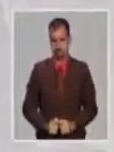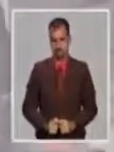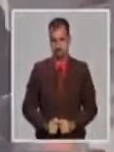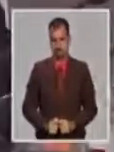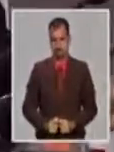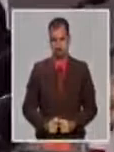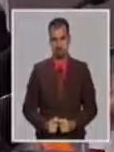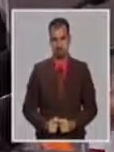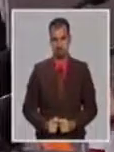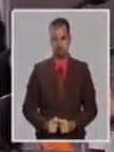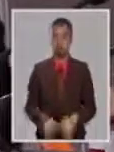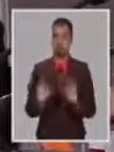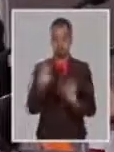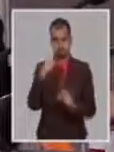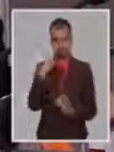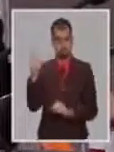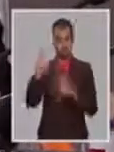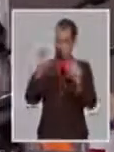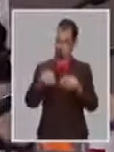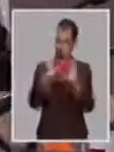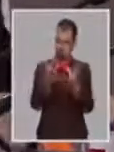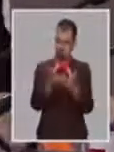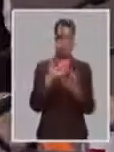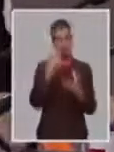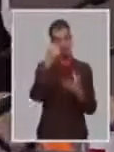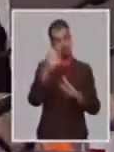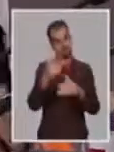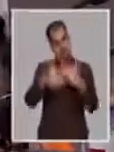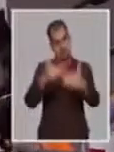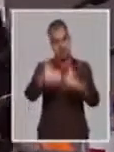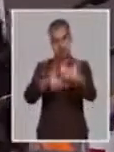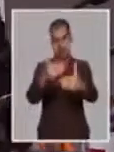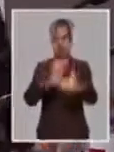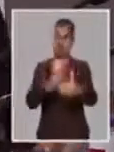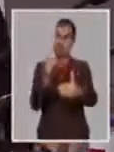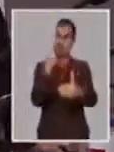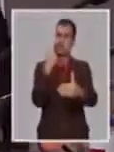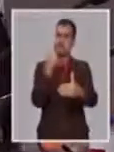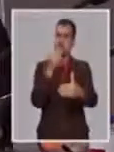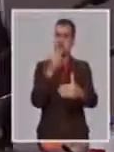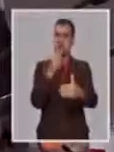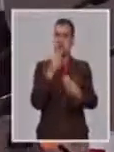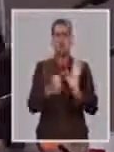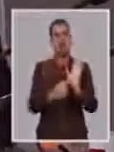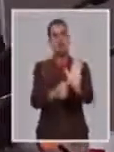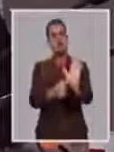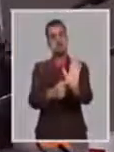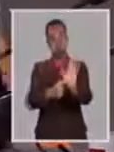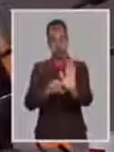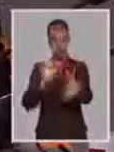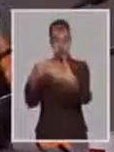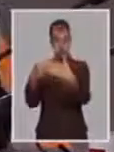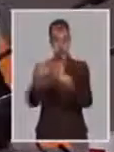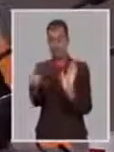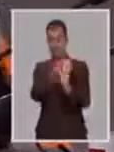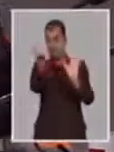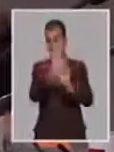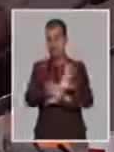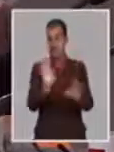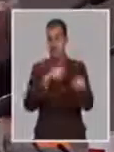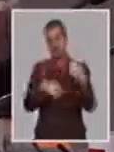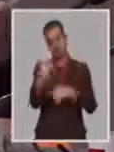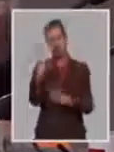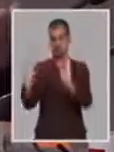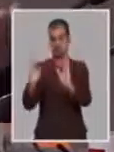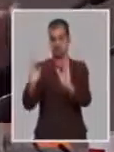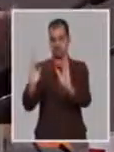Bueno, entonces son parte de esos resultados que se van obteniendo. Eso es lo que les ha permitido pues ya presentar al CERMEC el candidato vacunal para entrar